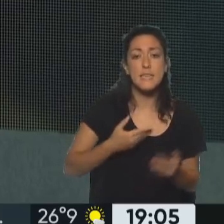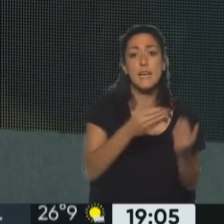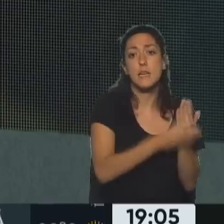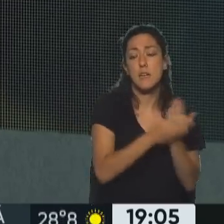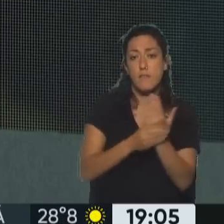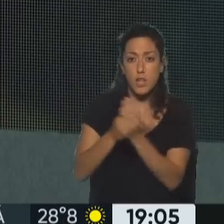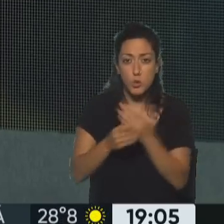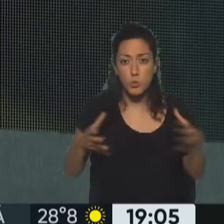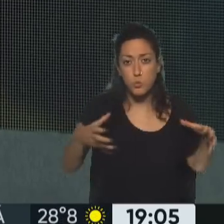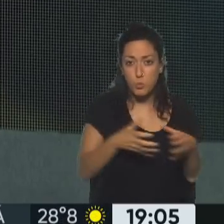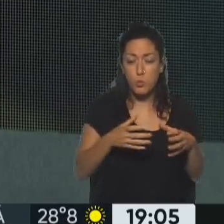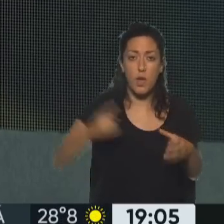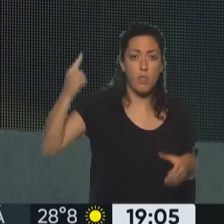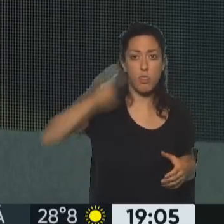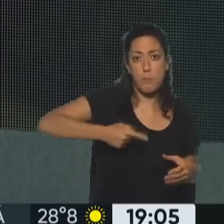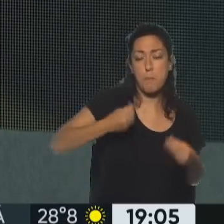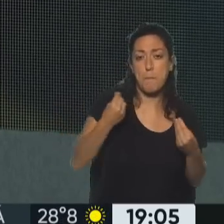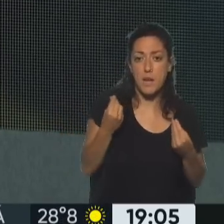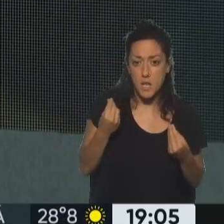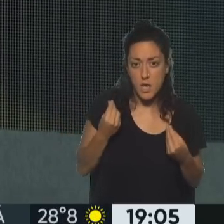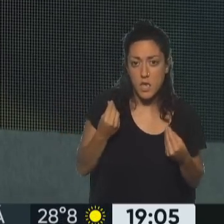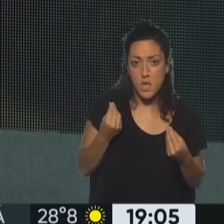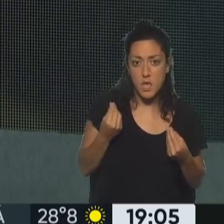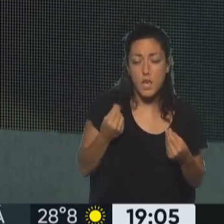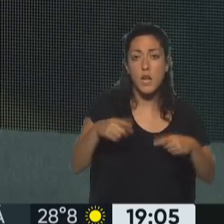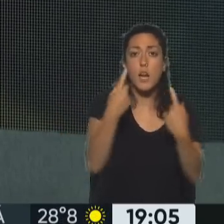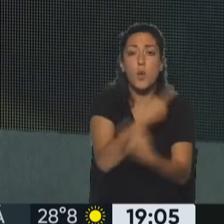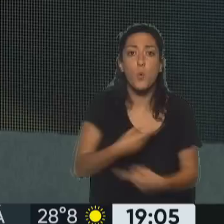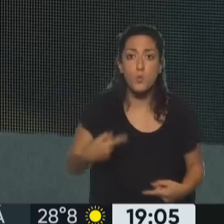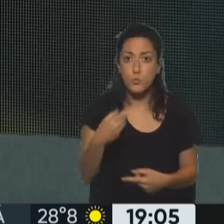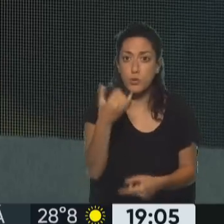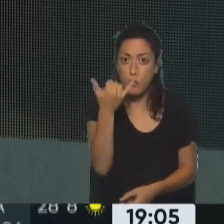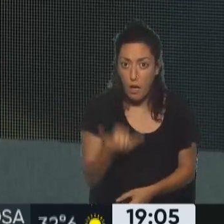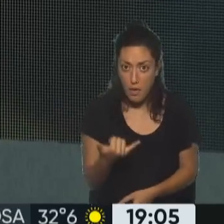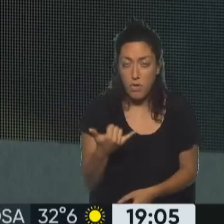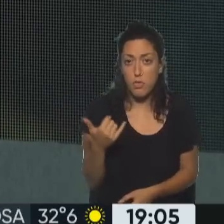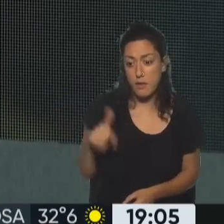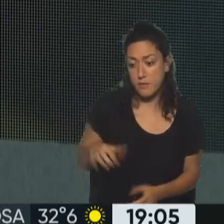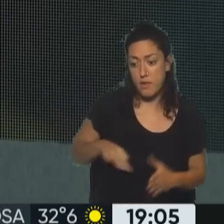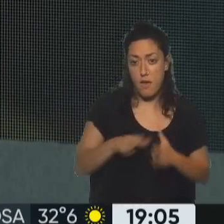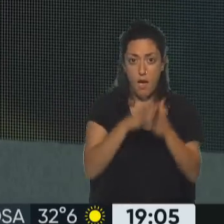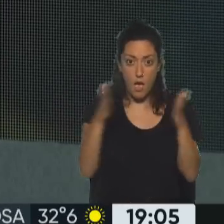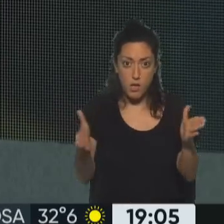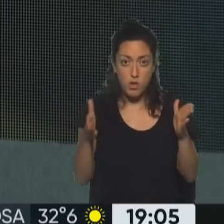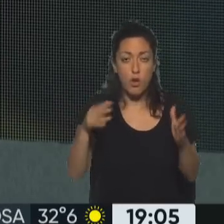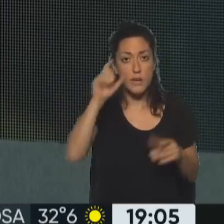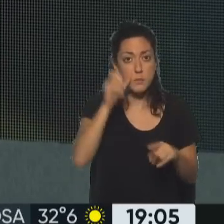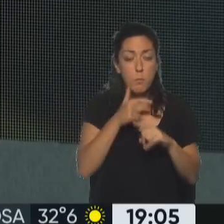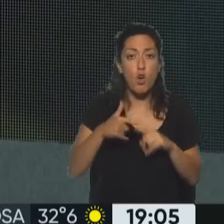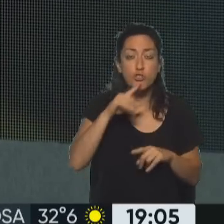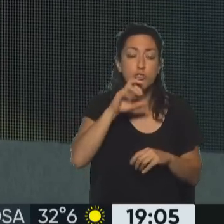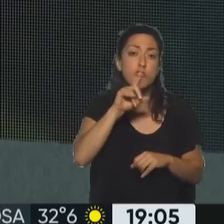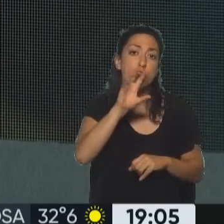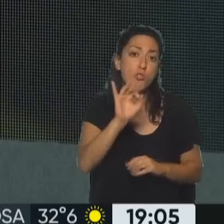de ministros para que reasigne los únicos recursos disponibles del ejercicio, y nos explicó Expósito, si vos